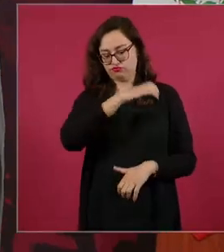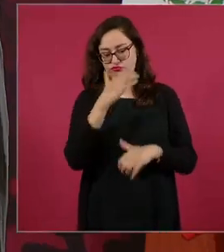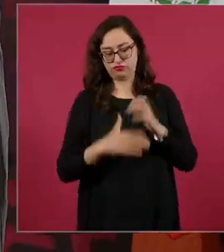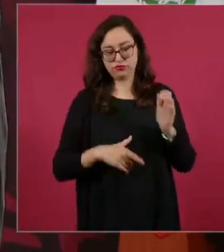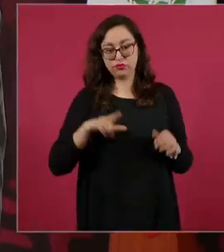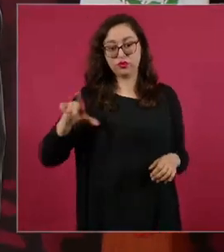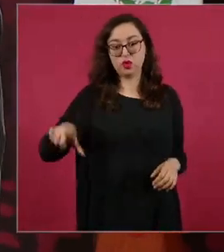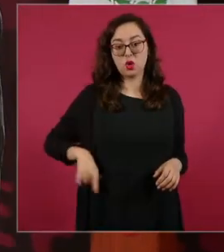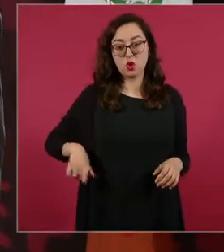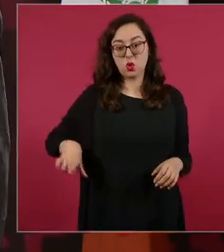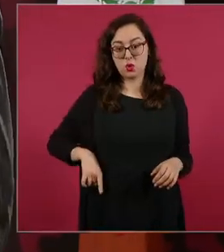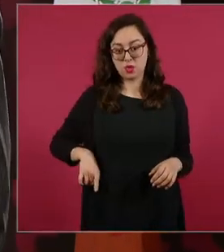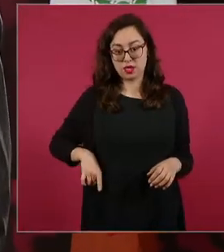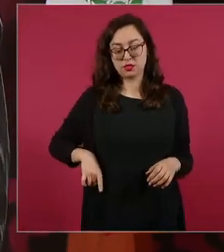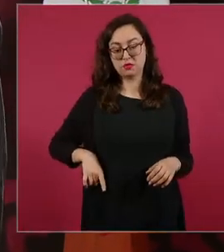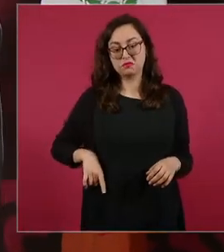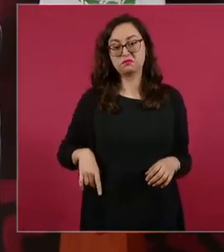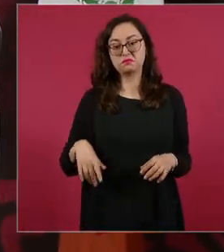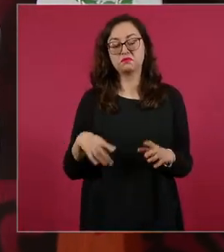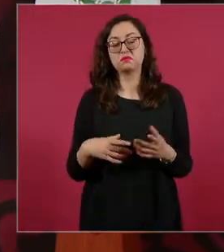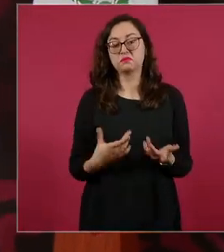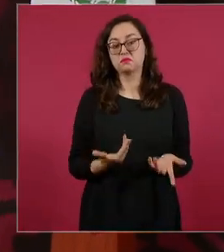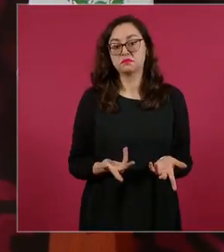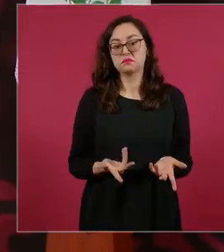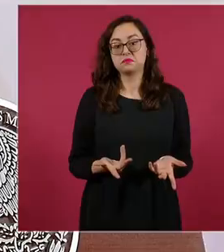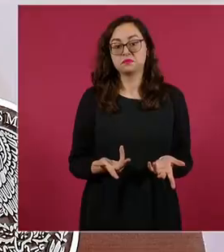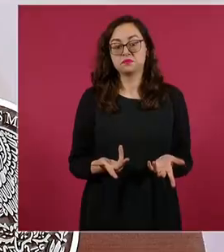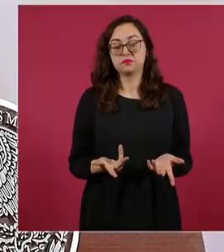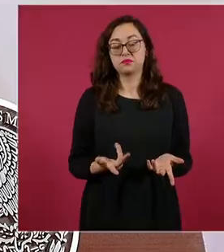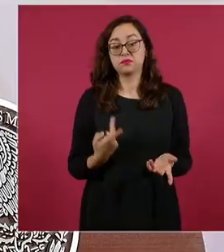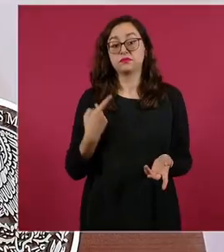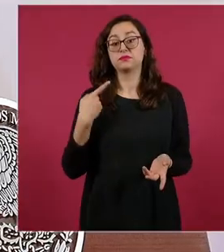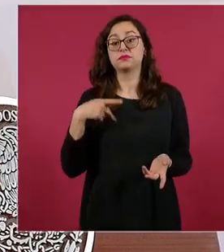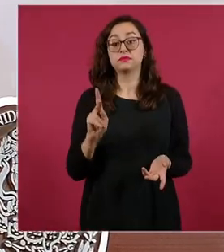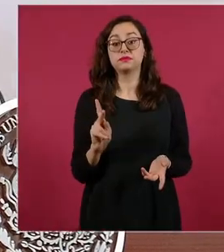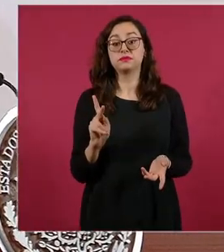que este tema no lo vayan a endosar